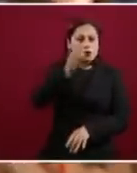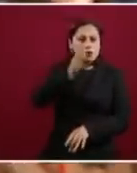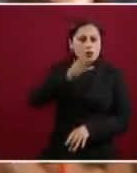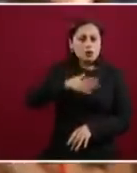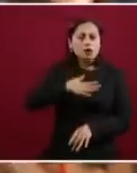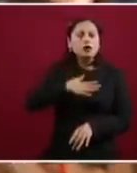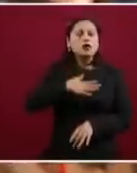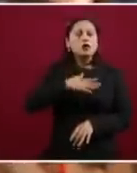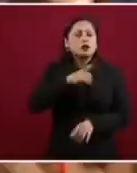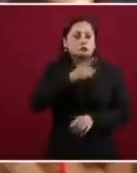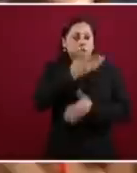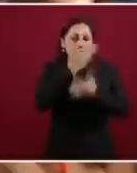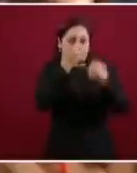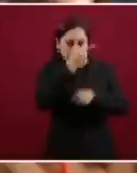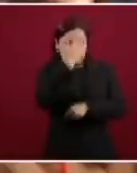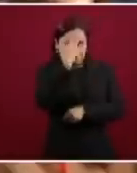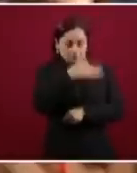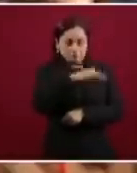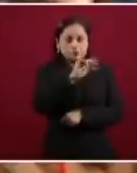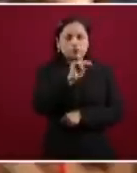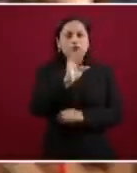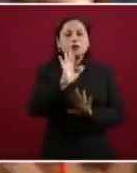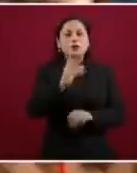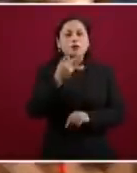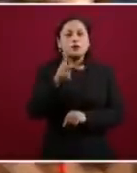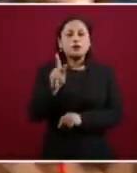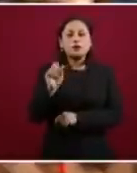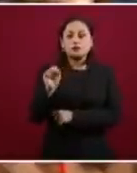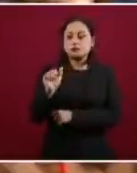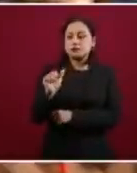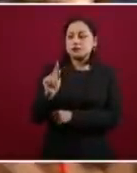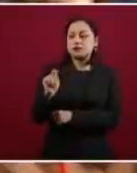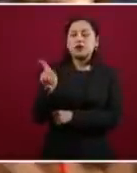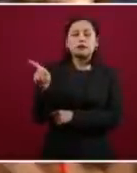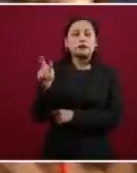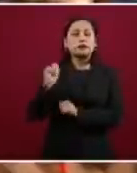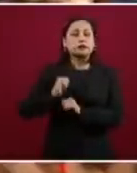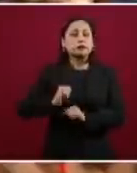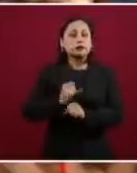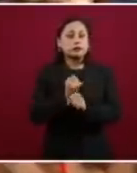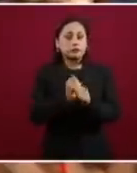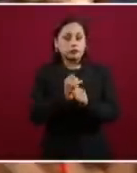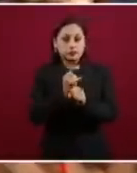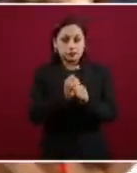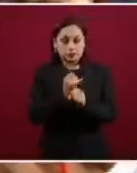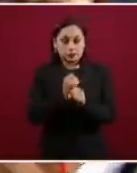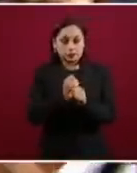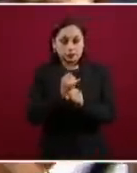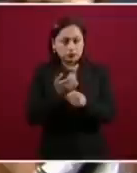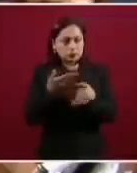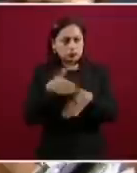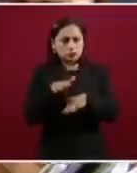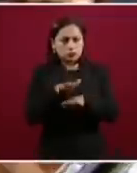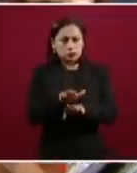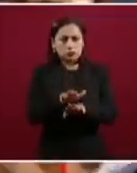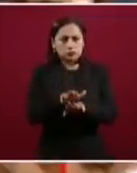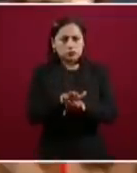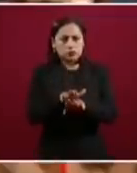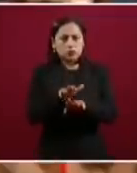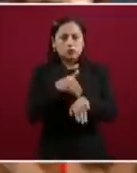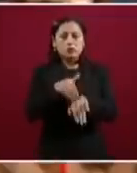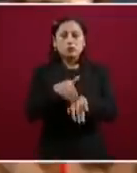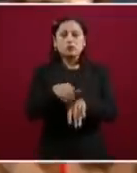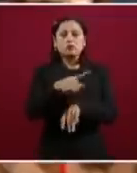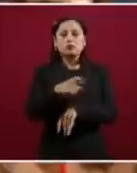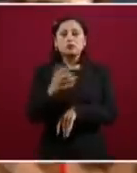usted también datos de esto, de una investigación del SAT, que es específicamente la 10521